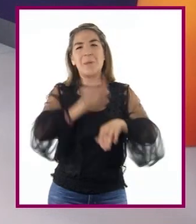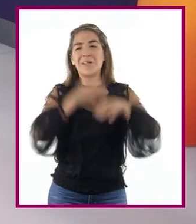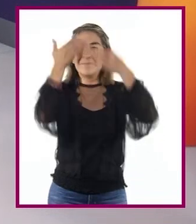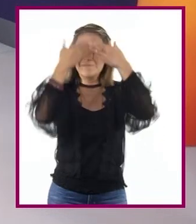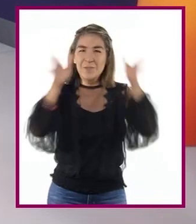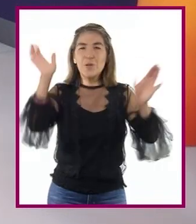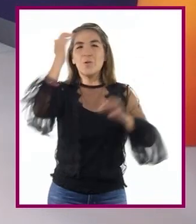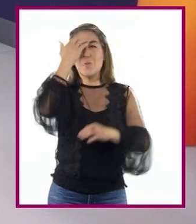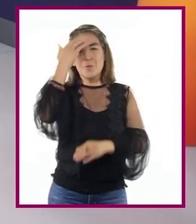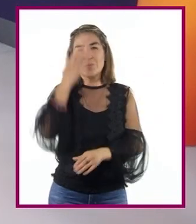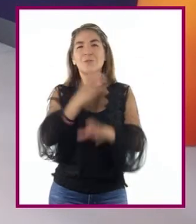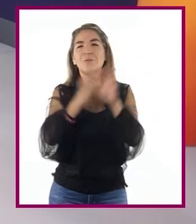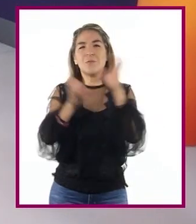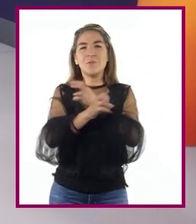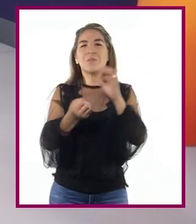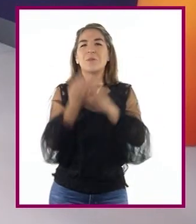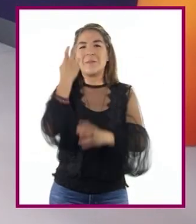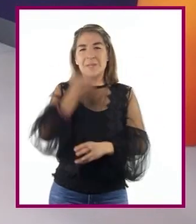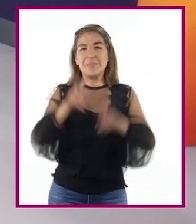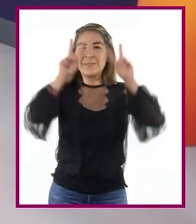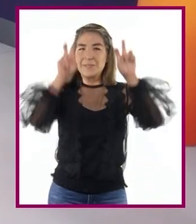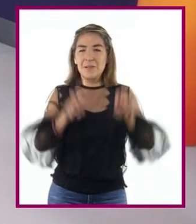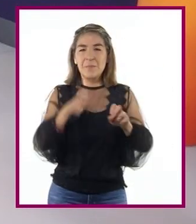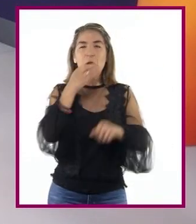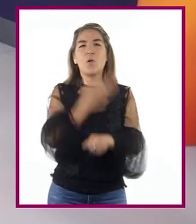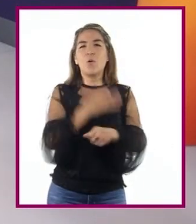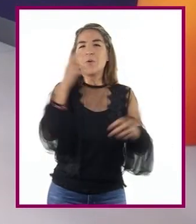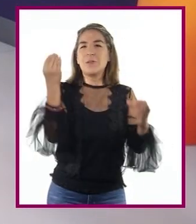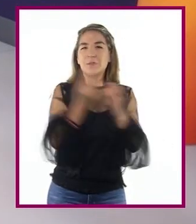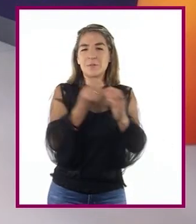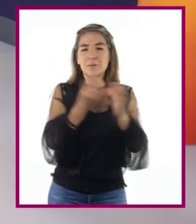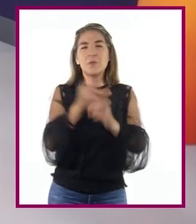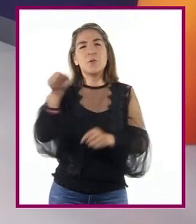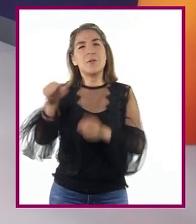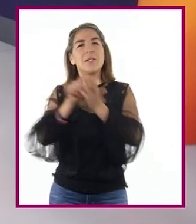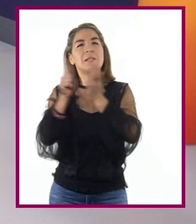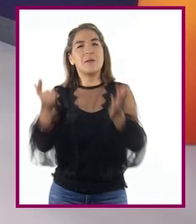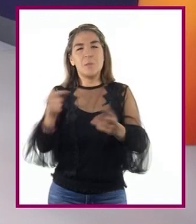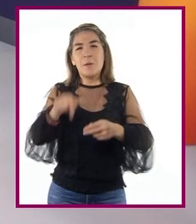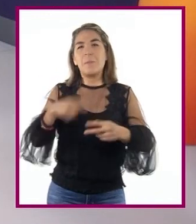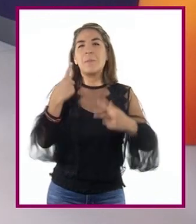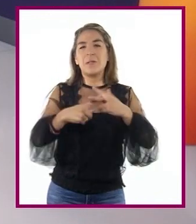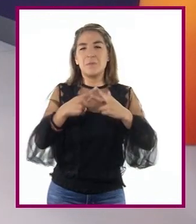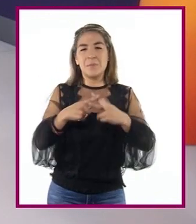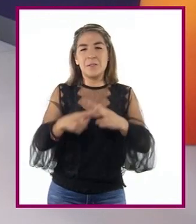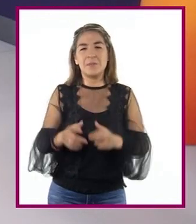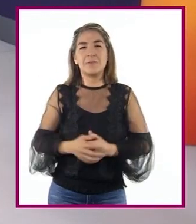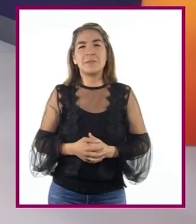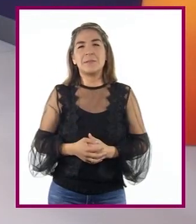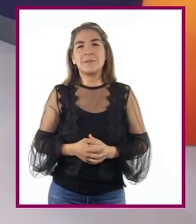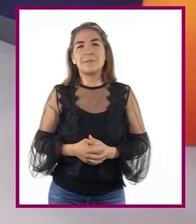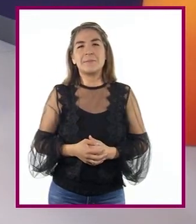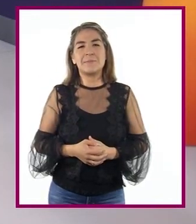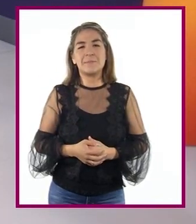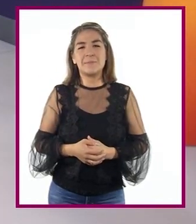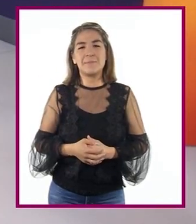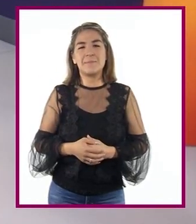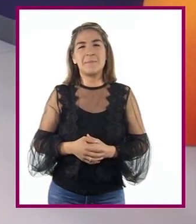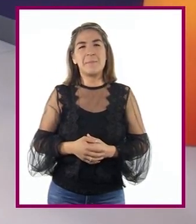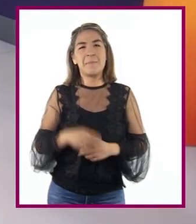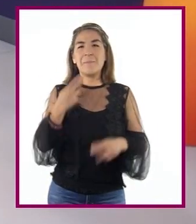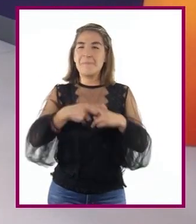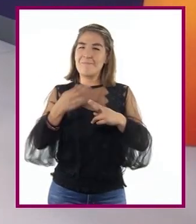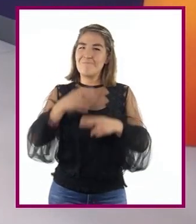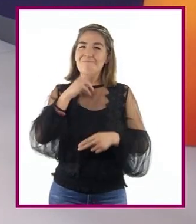sus conocimientos sobre el tema abordado en esta sesión en su libro de texto de matemáticas.